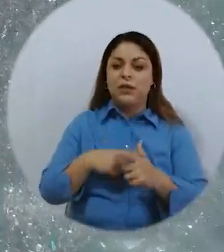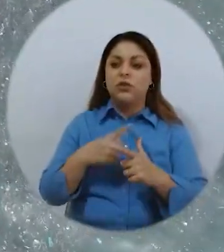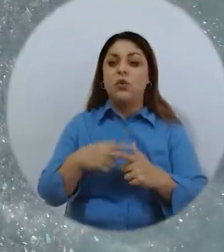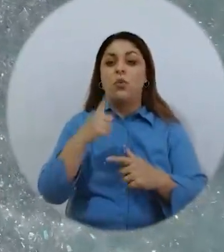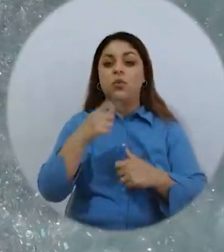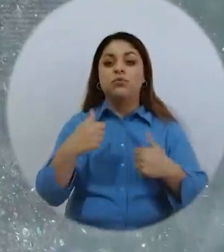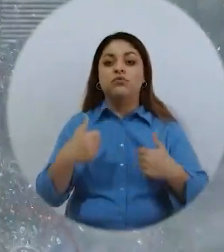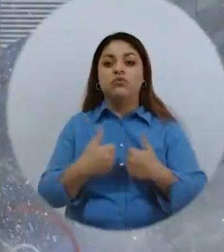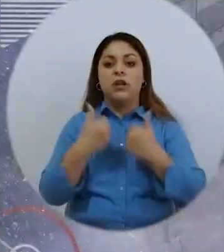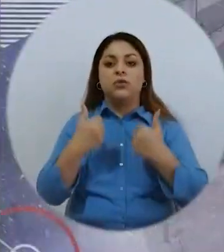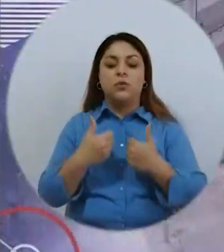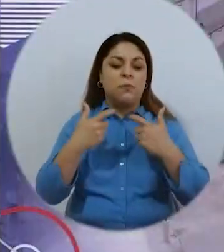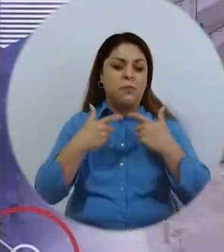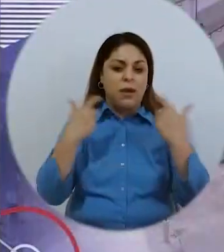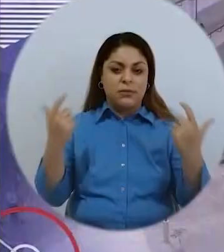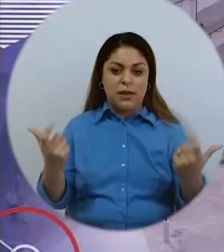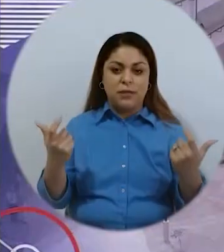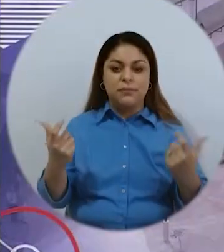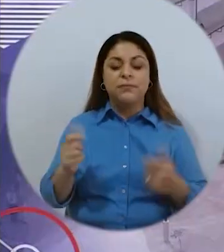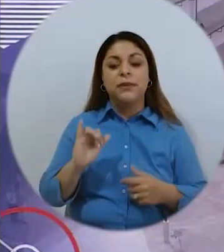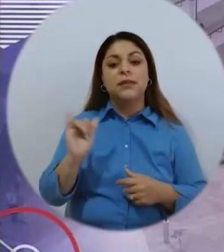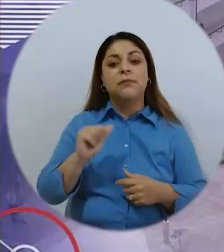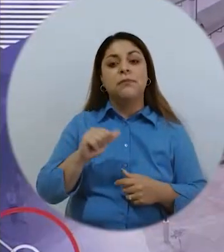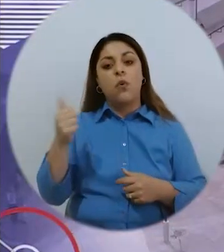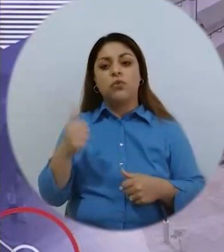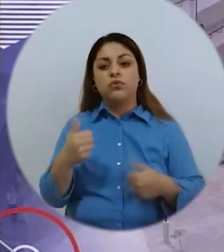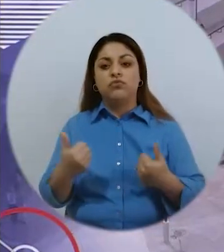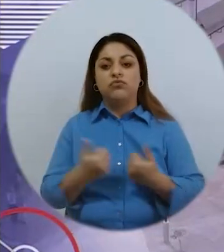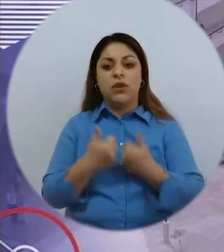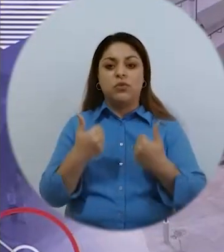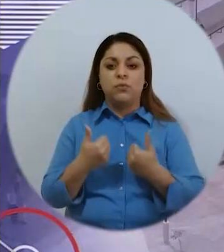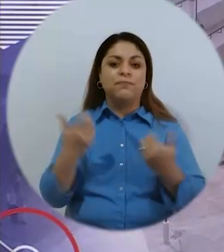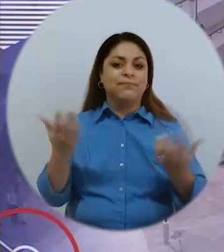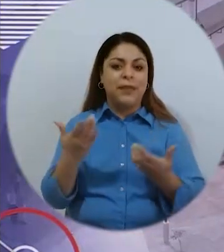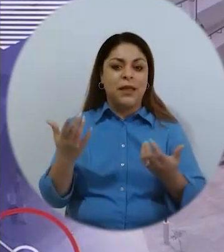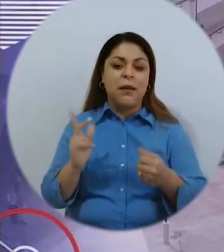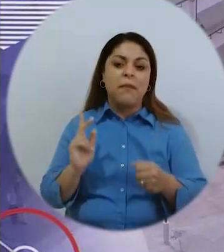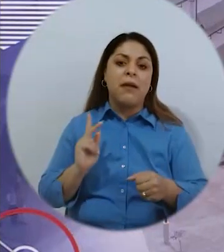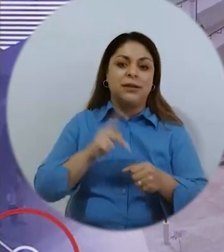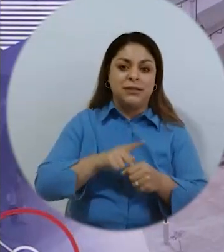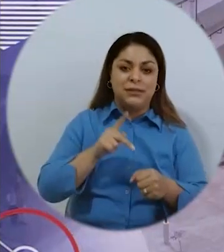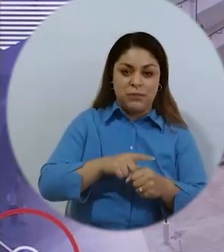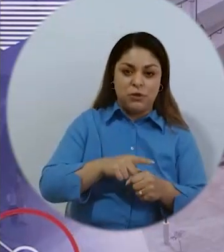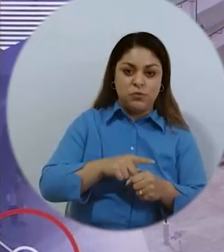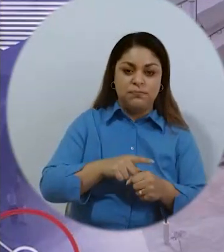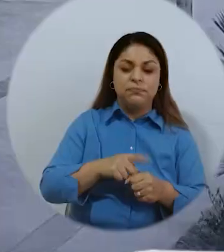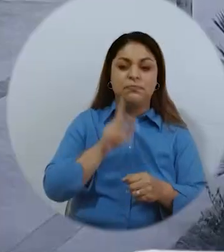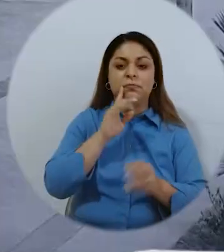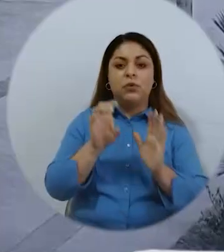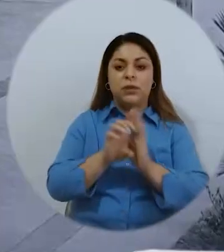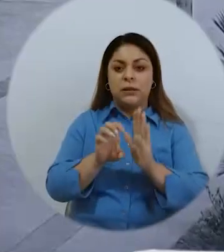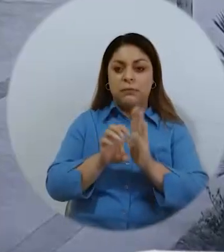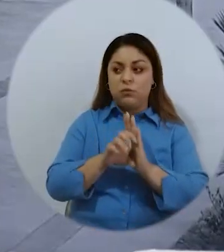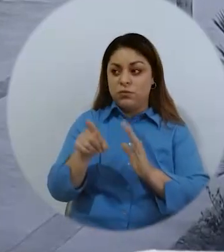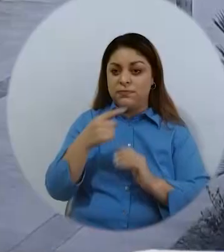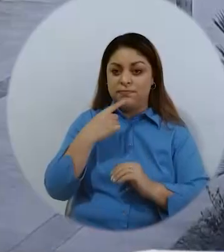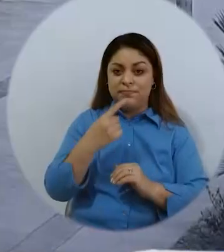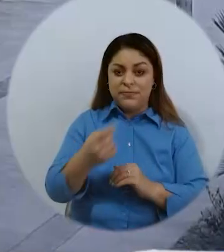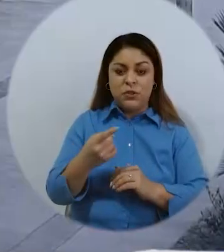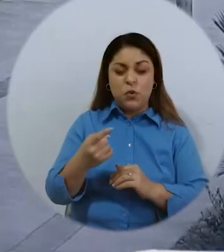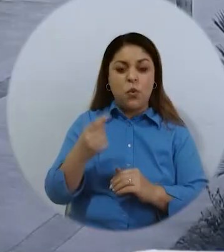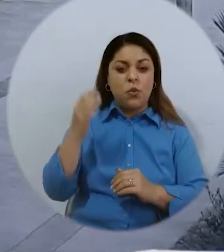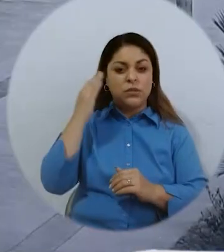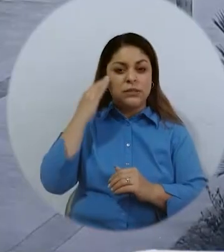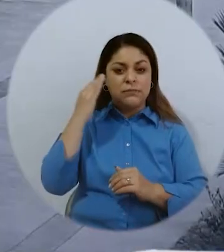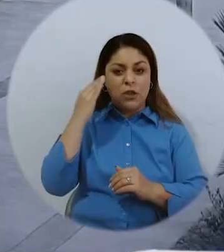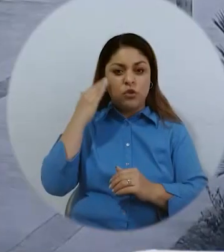uno de los retos más grandes. Y el otro reto es, por ejemplo, la participación, lo que usted mencionaba en términos